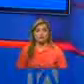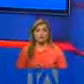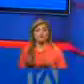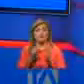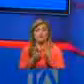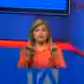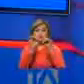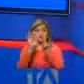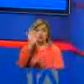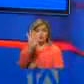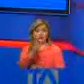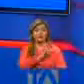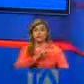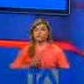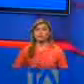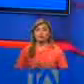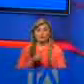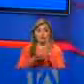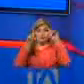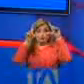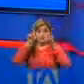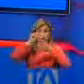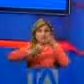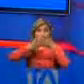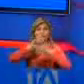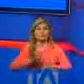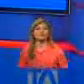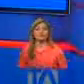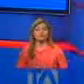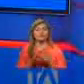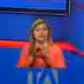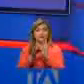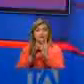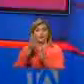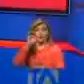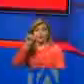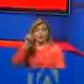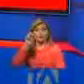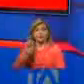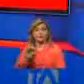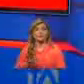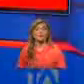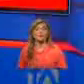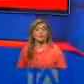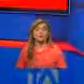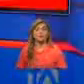que almacenará datos personales, huella, foto y firma electrónica. Nuestra compañera Belén Merizalde informa.